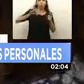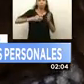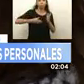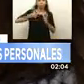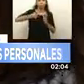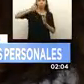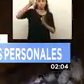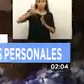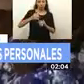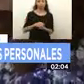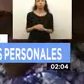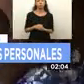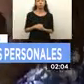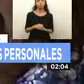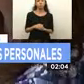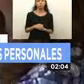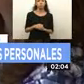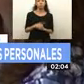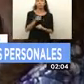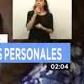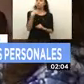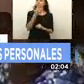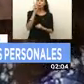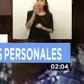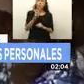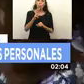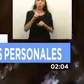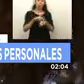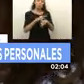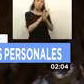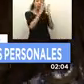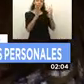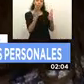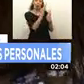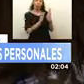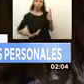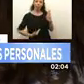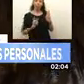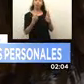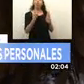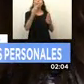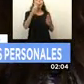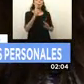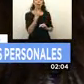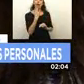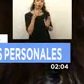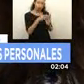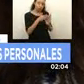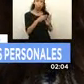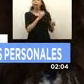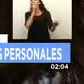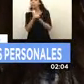si tomamos el tan denostado periodo de gobierno del año 2011 al